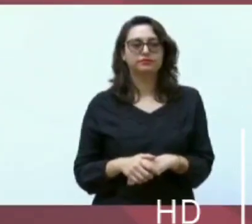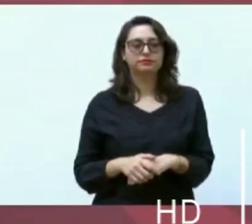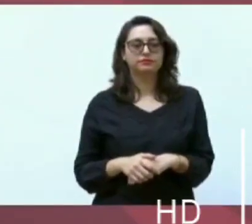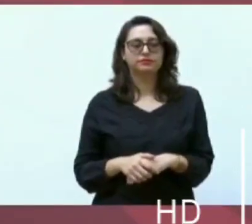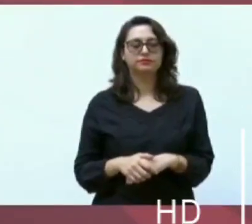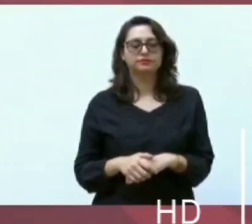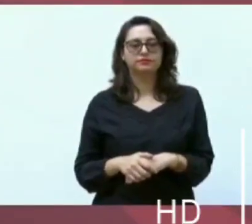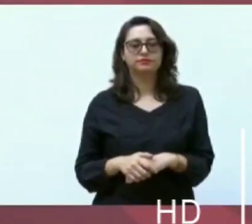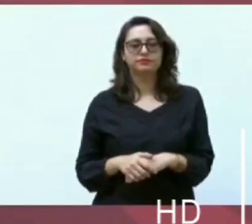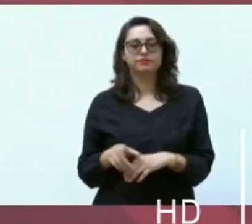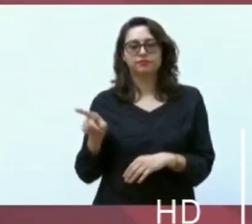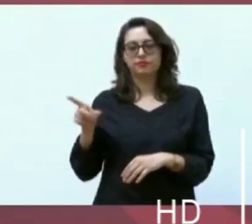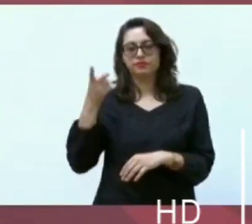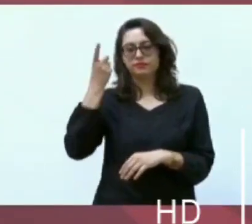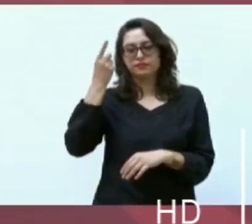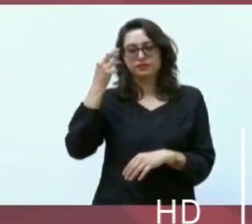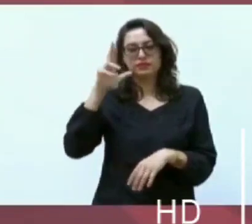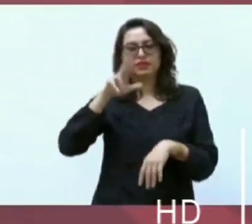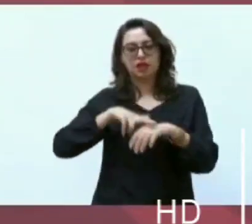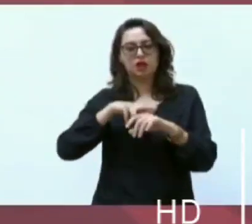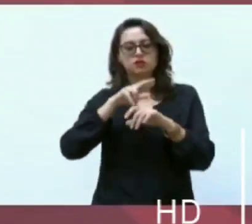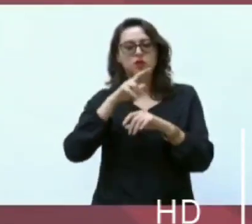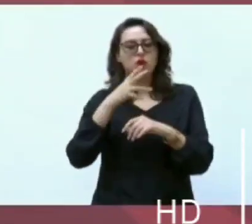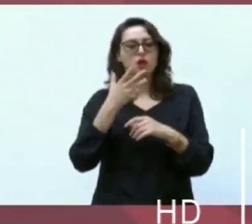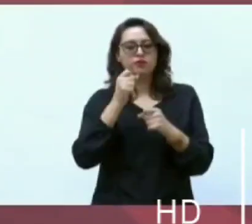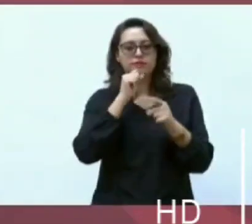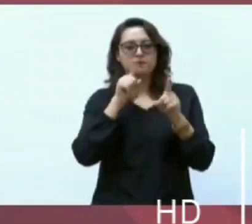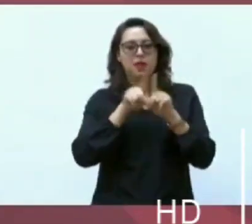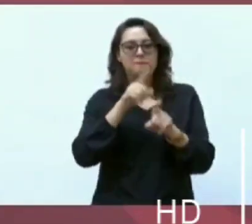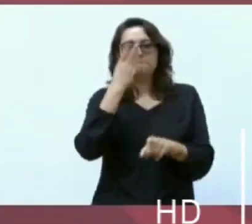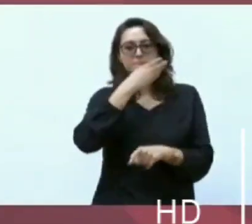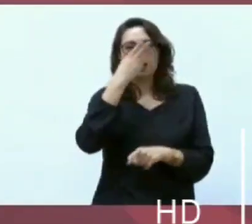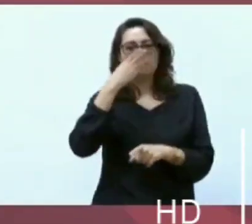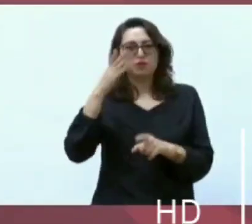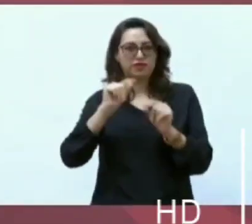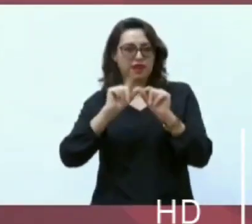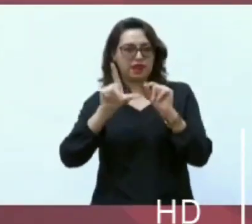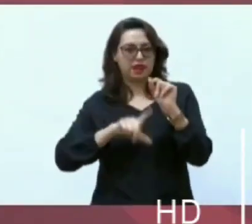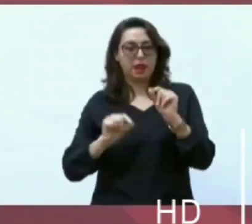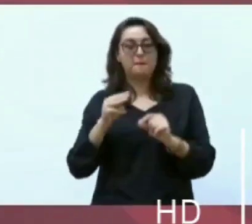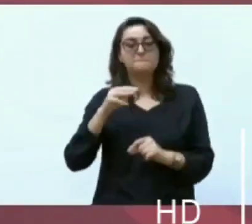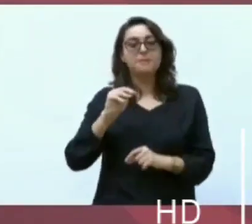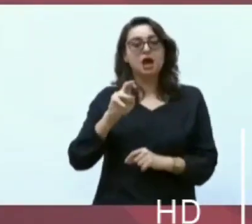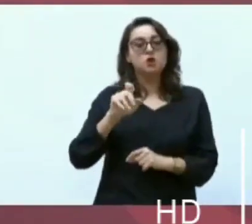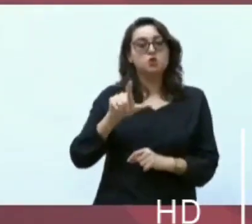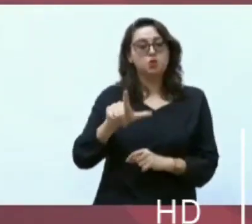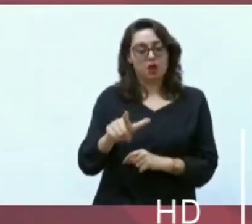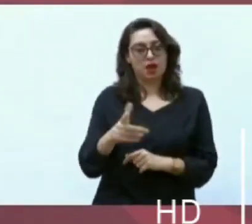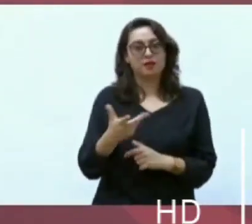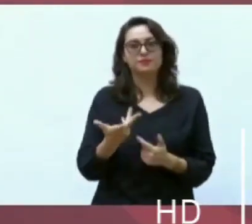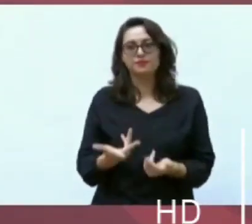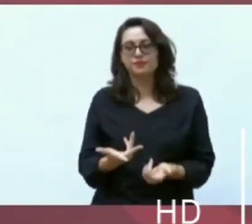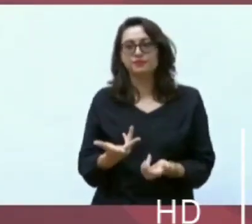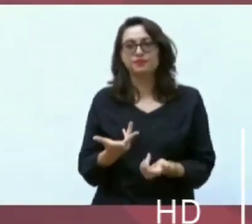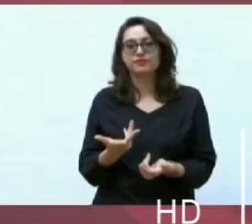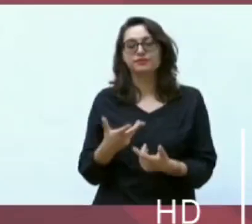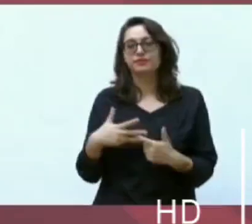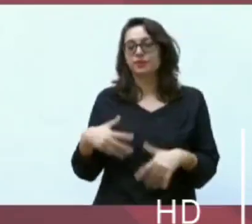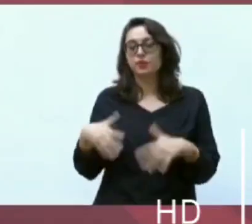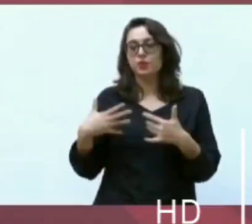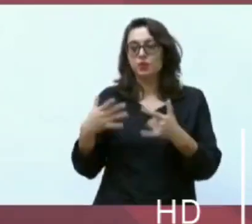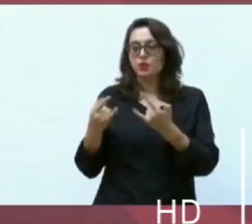director de la Biblioteca Nacional, Manuel Mestre Giliaza. Y es muy importante su